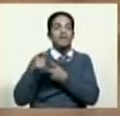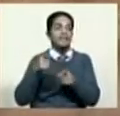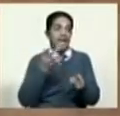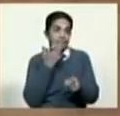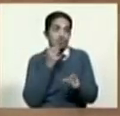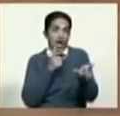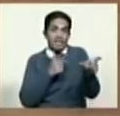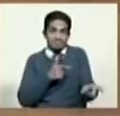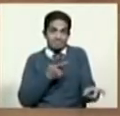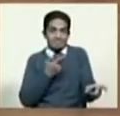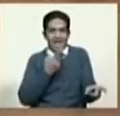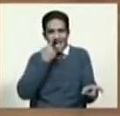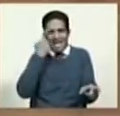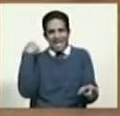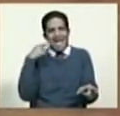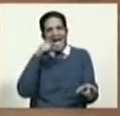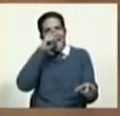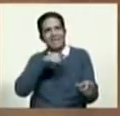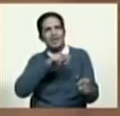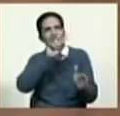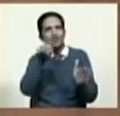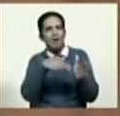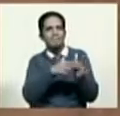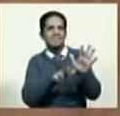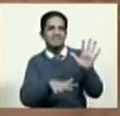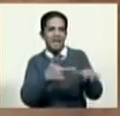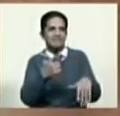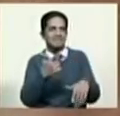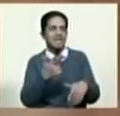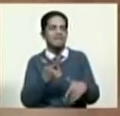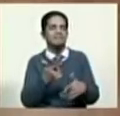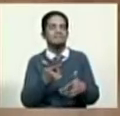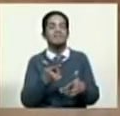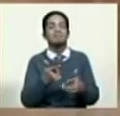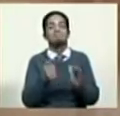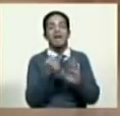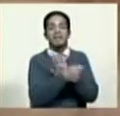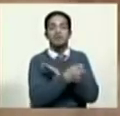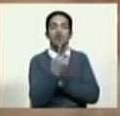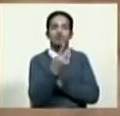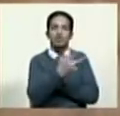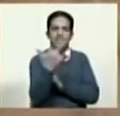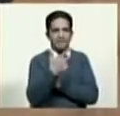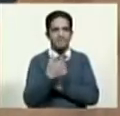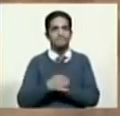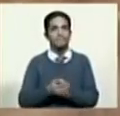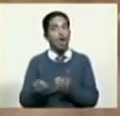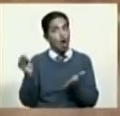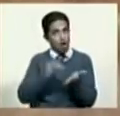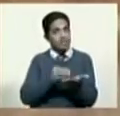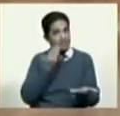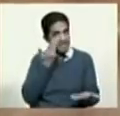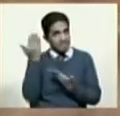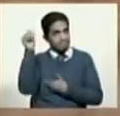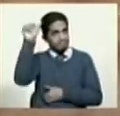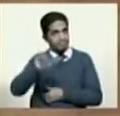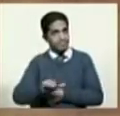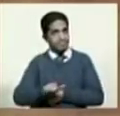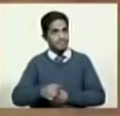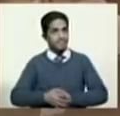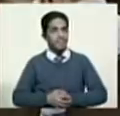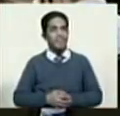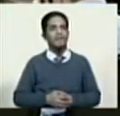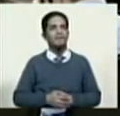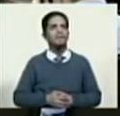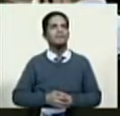2013, porque tuvieron que interpretar ese artículo 233 que el pueblo conoce bastante bien. Vámonos otra vez al Salón Simón Bolívar en Miraflores.